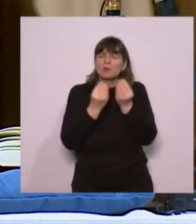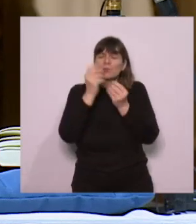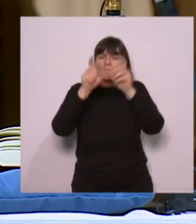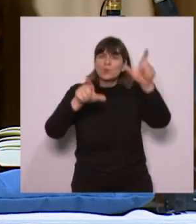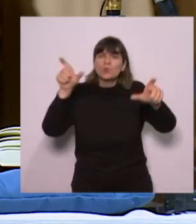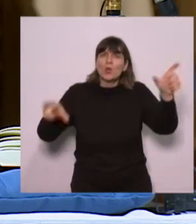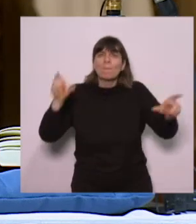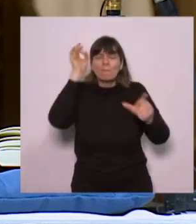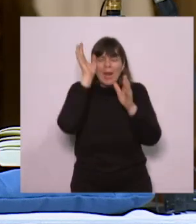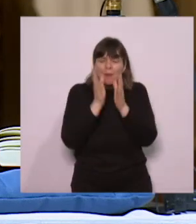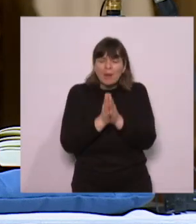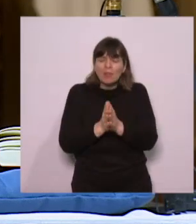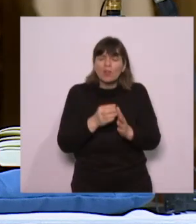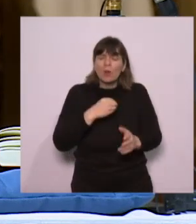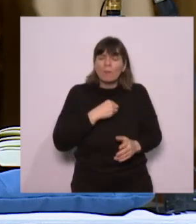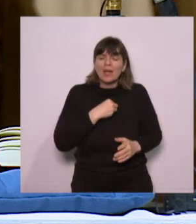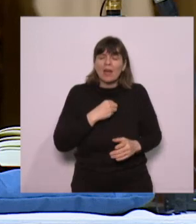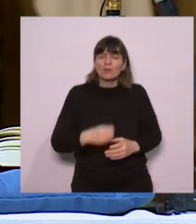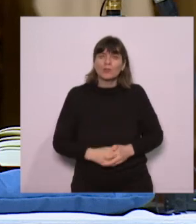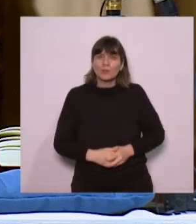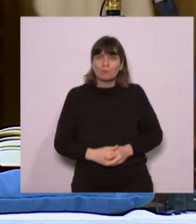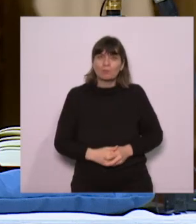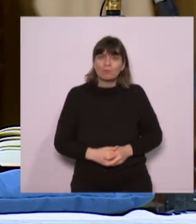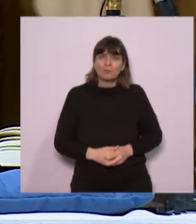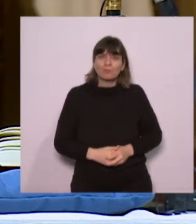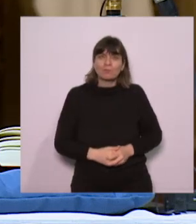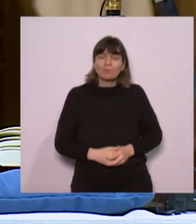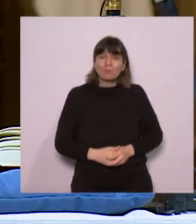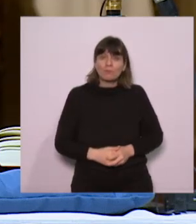muchos para el perdón de los pecados.